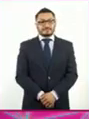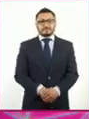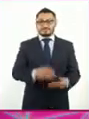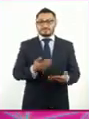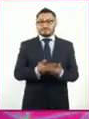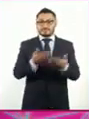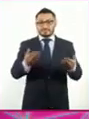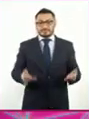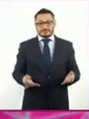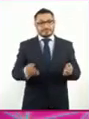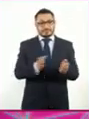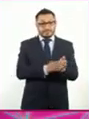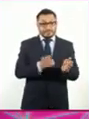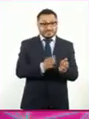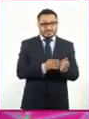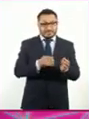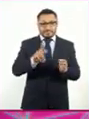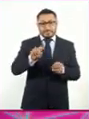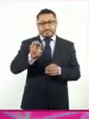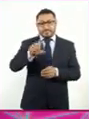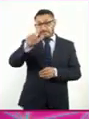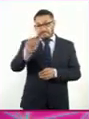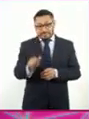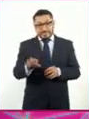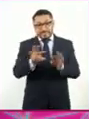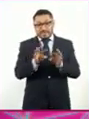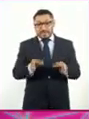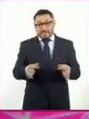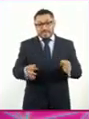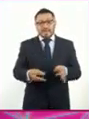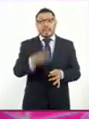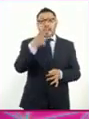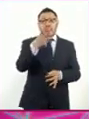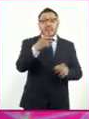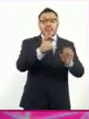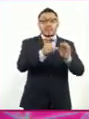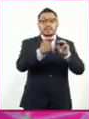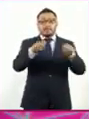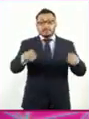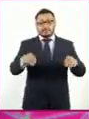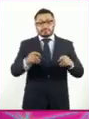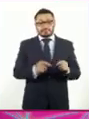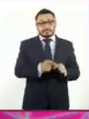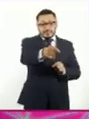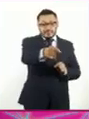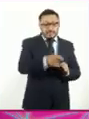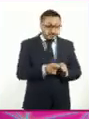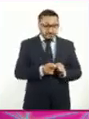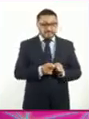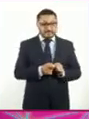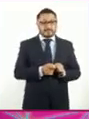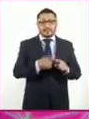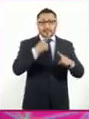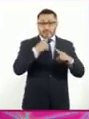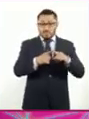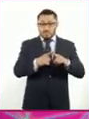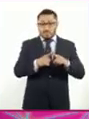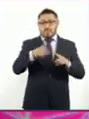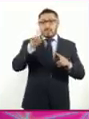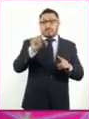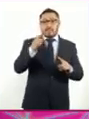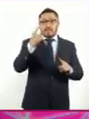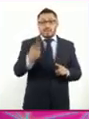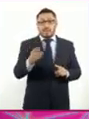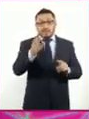Vamos a cortar un trozo de nuestra tela delgada de 3 centímetros de ancho por